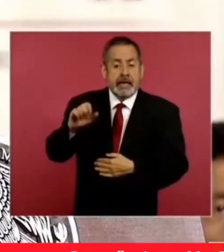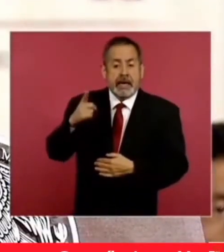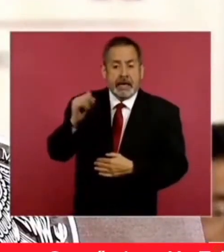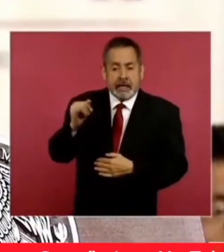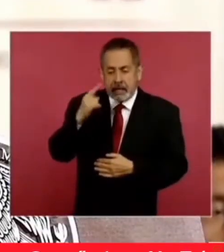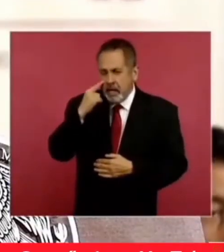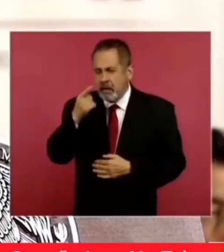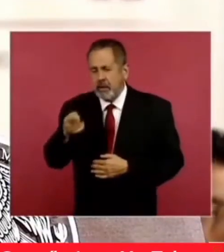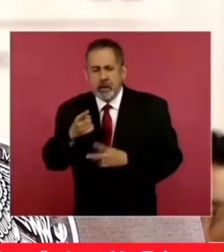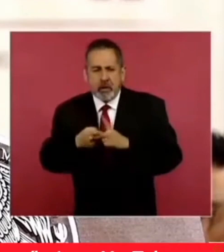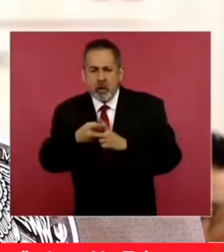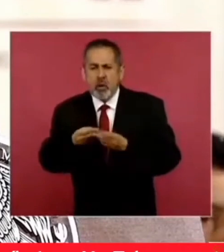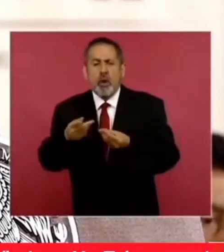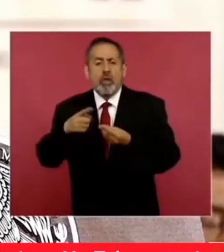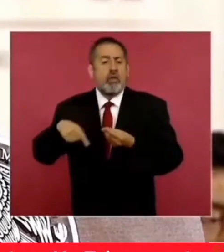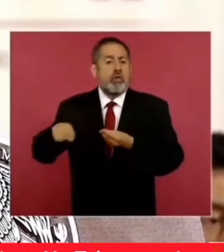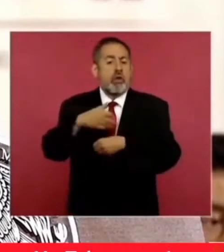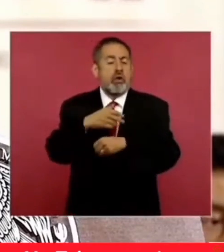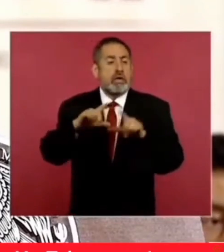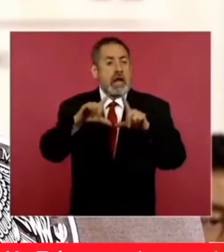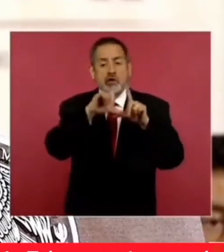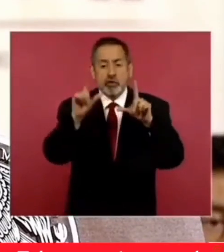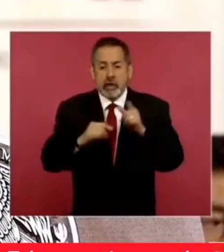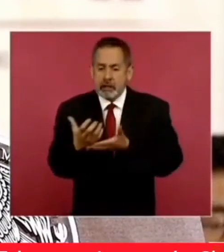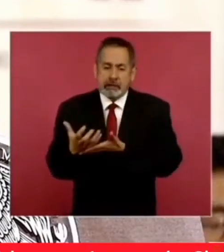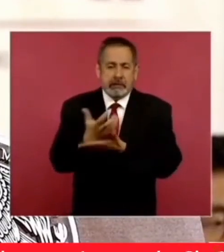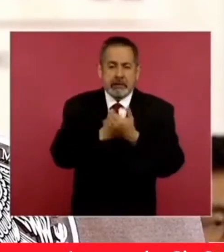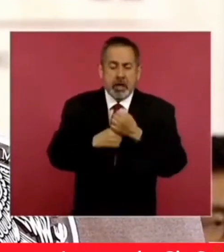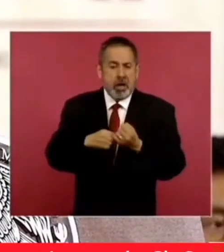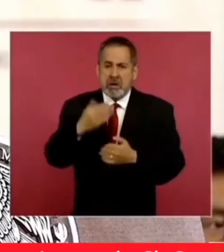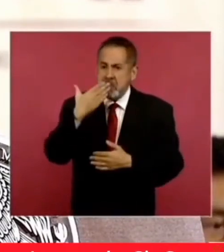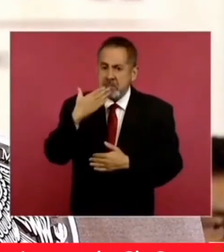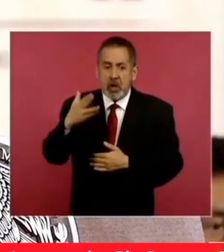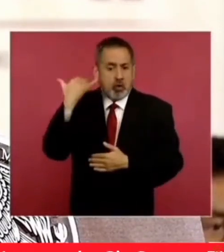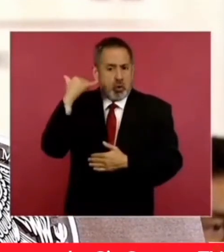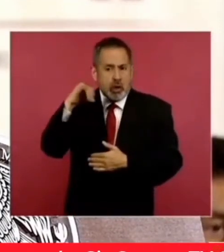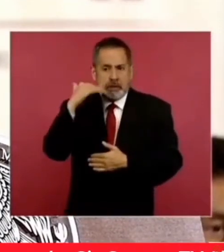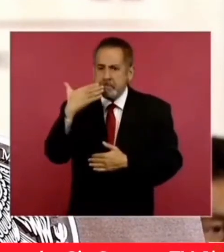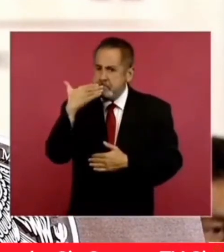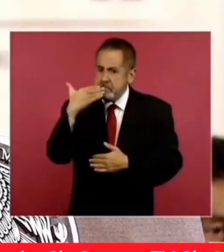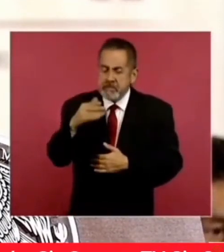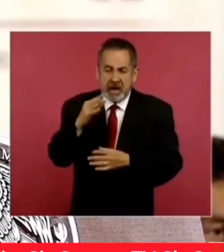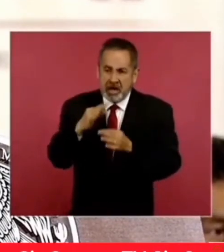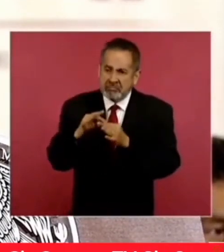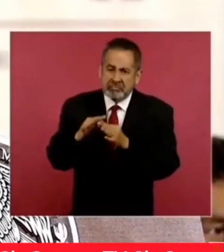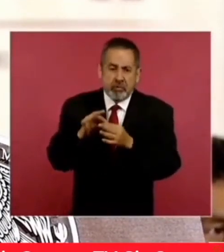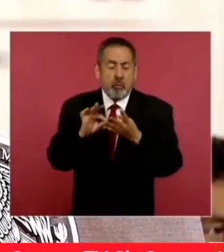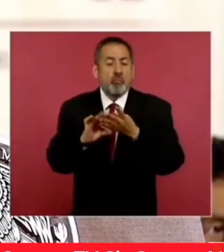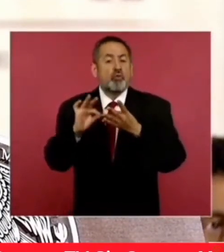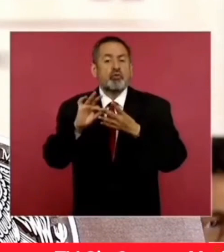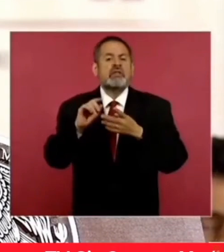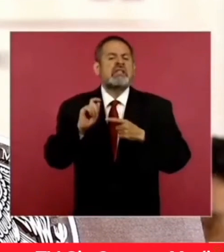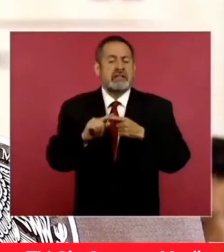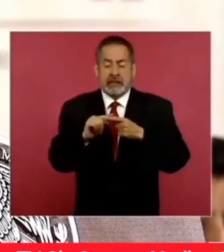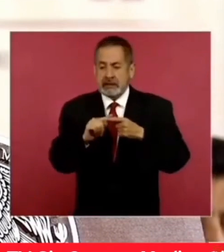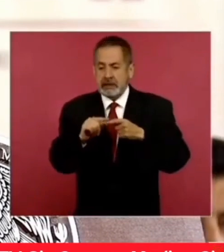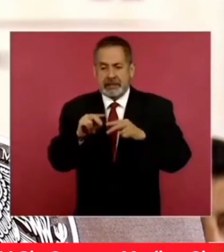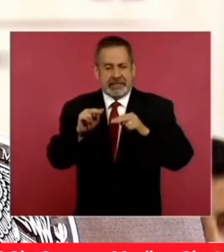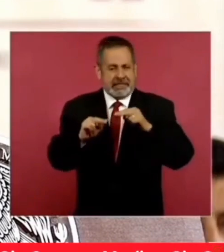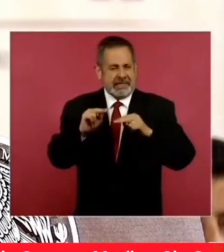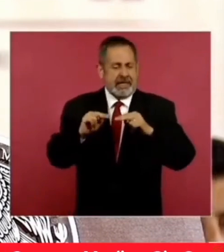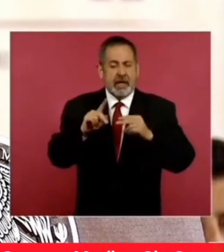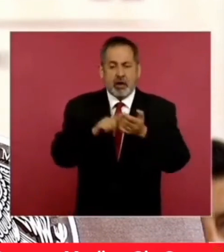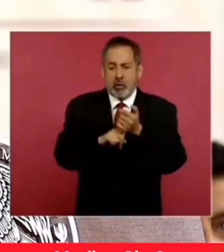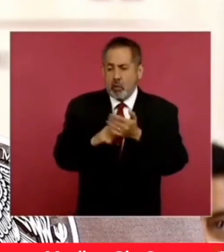del ingreso familiar a nivel nacional y bueno, Yucatán tuvo muy buenos resultados, ya que pasamos el incremento a nivel nacional